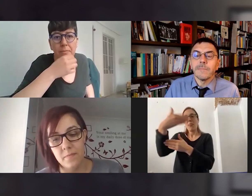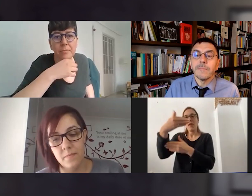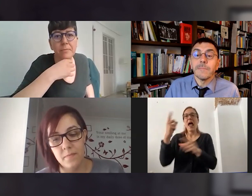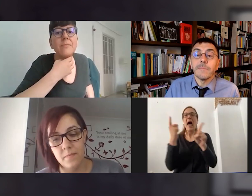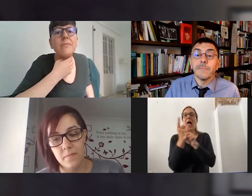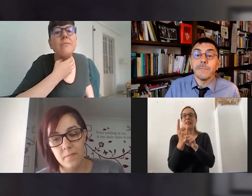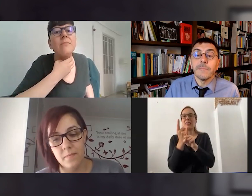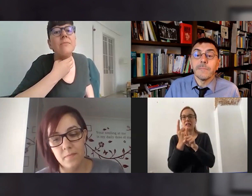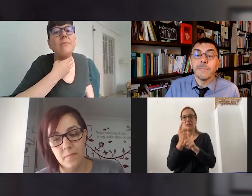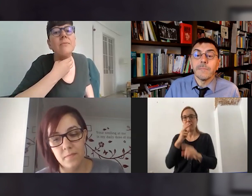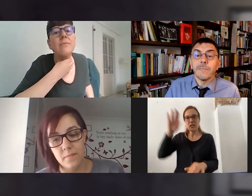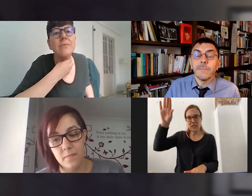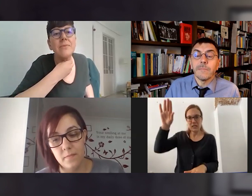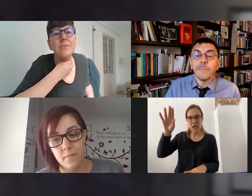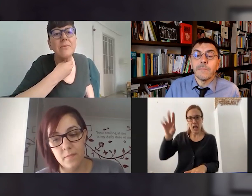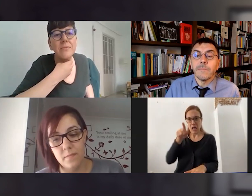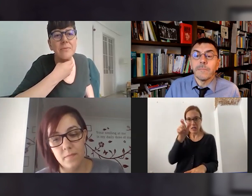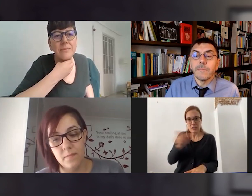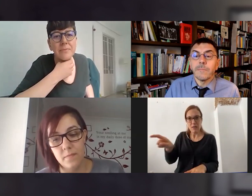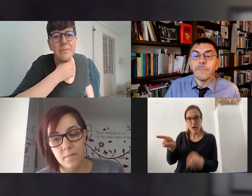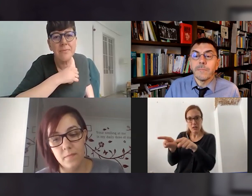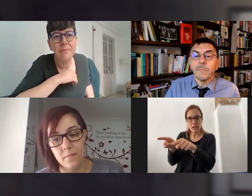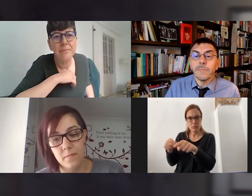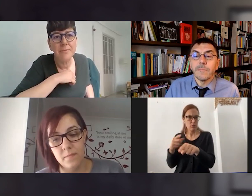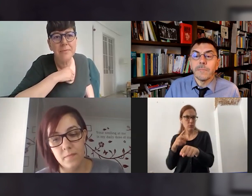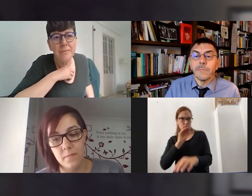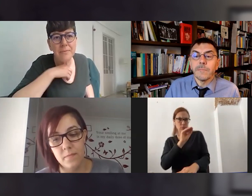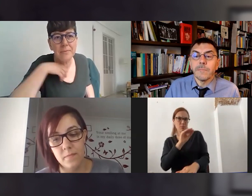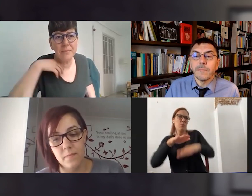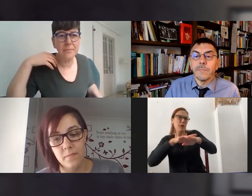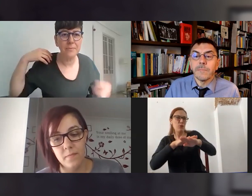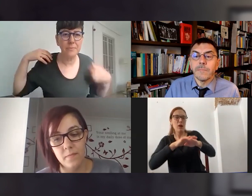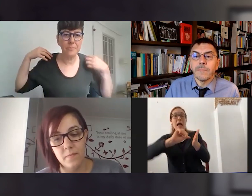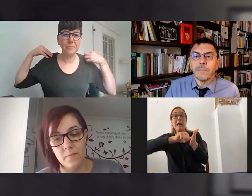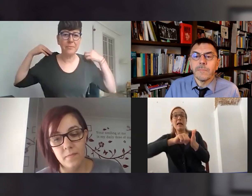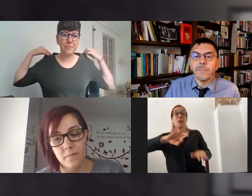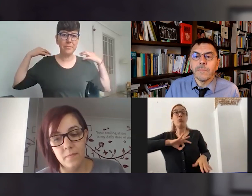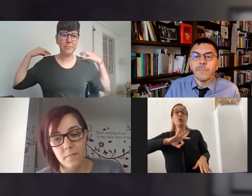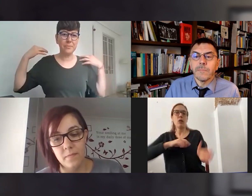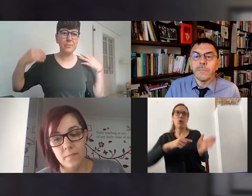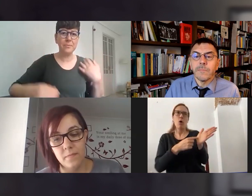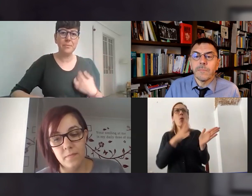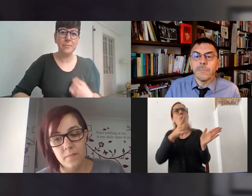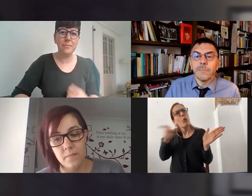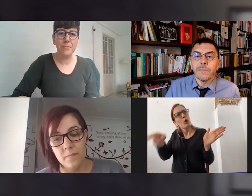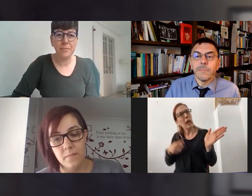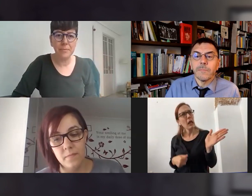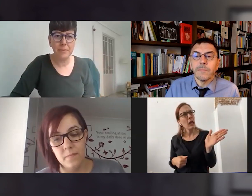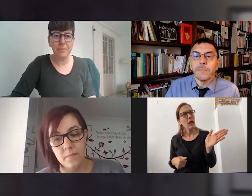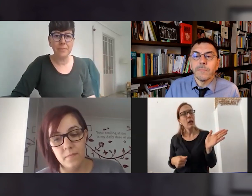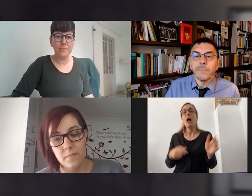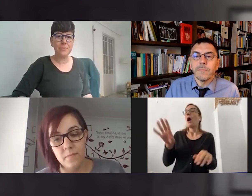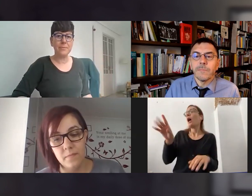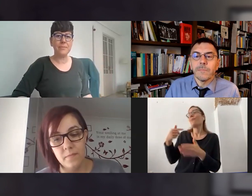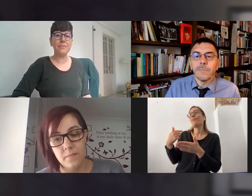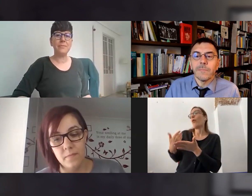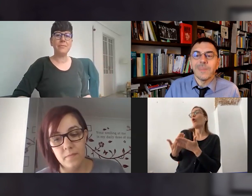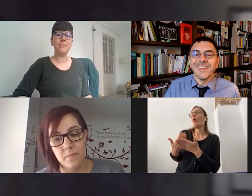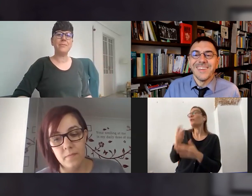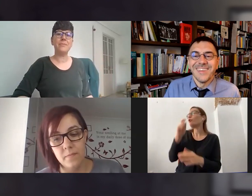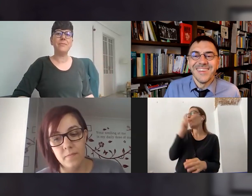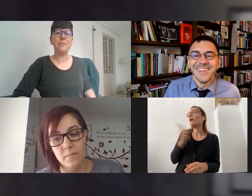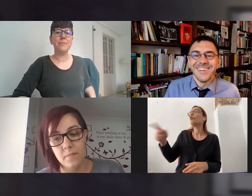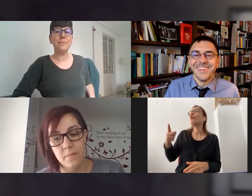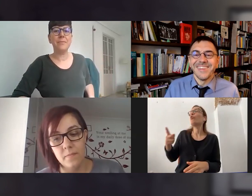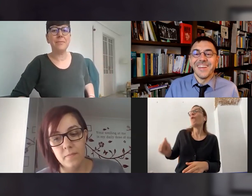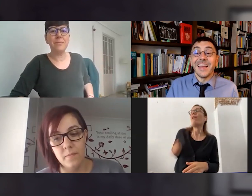por qué lo estaban identificando con mi carnet de diputado y me dijeron que ese documento no les servía, que lo podía haber falsificado.